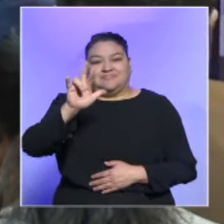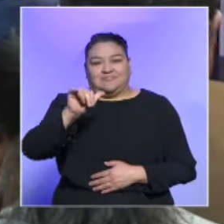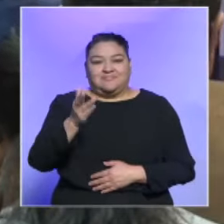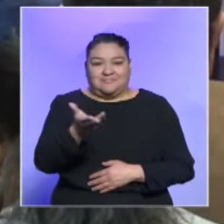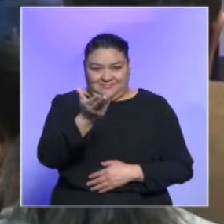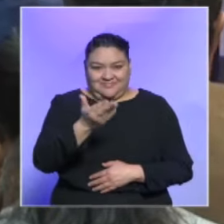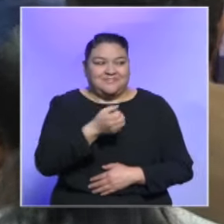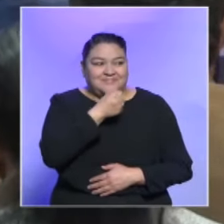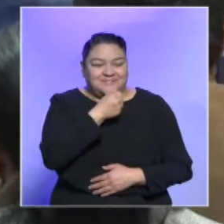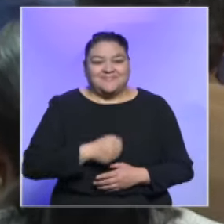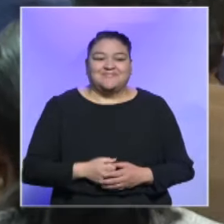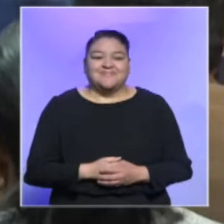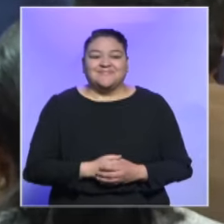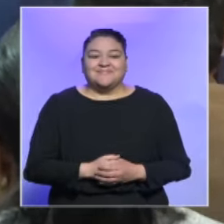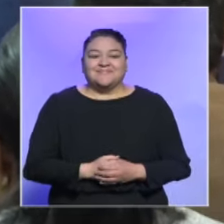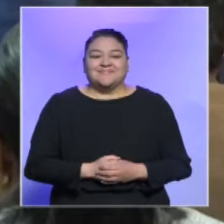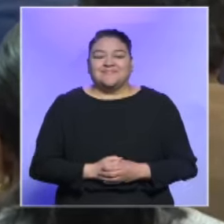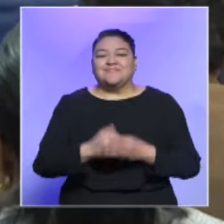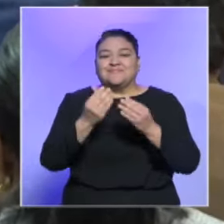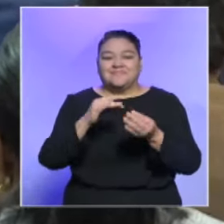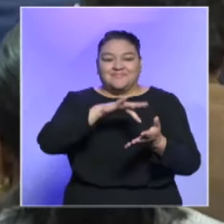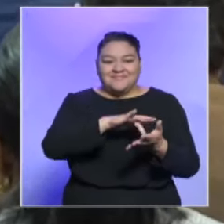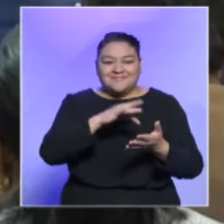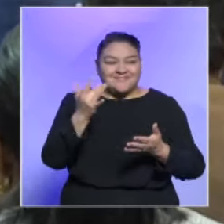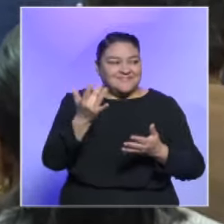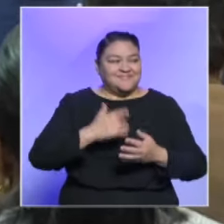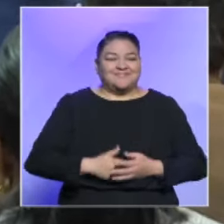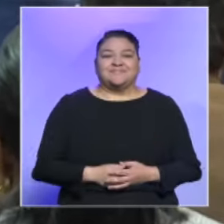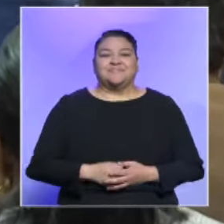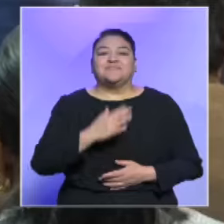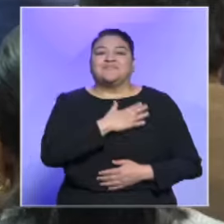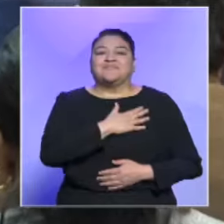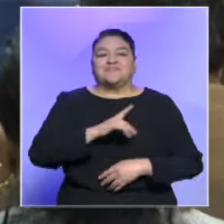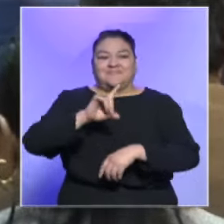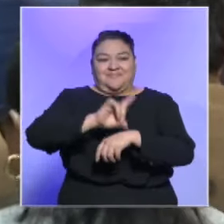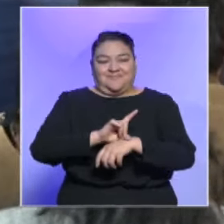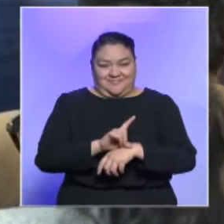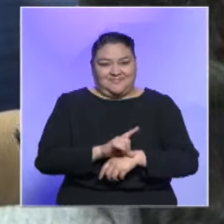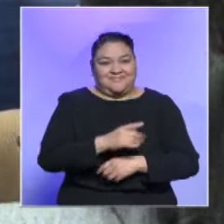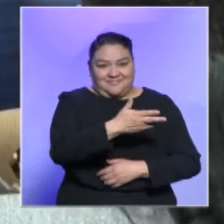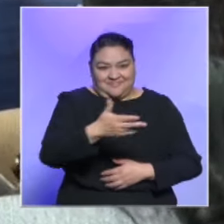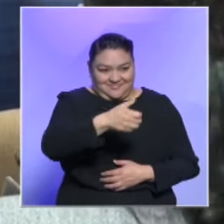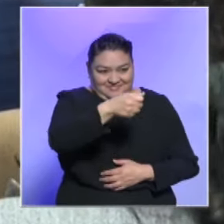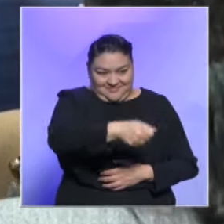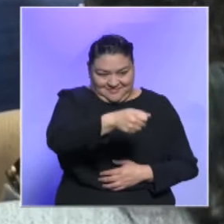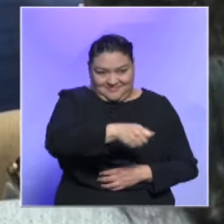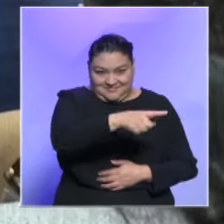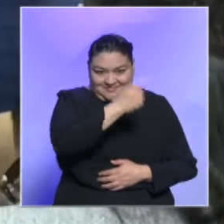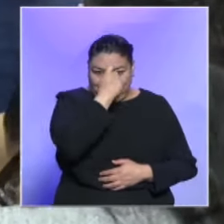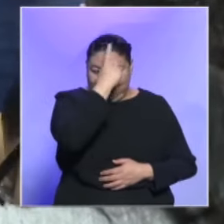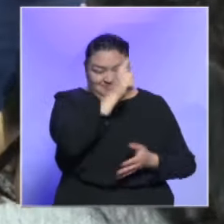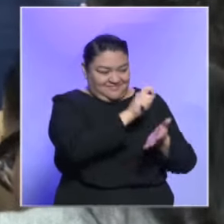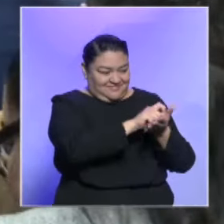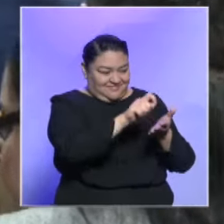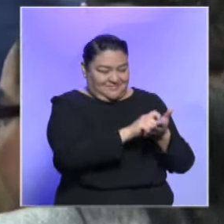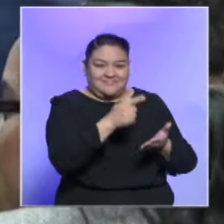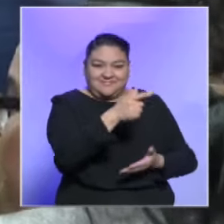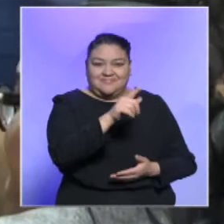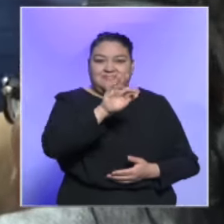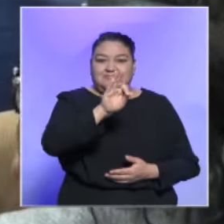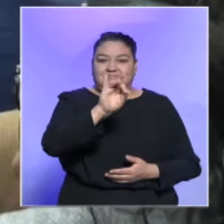la voz. Muchas gracias. Muy buenos días. Saludo con mucho gusto al autor de la obra, Enrique Figueroa,